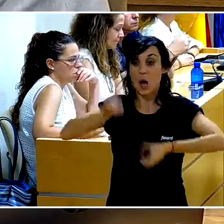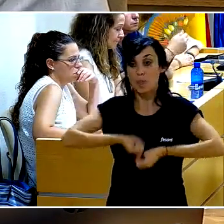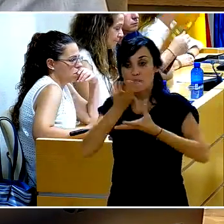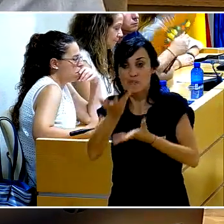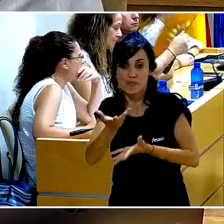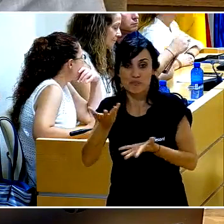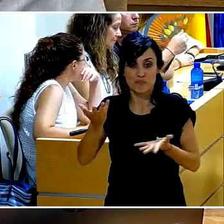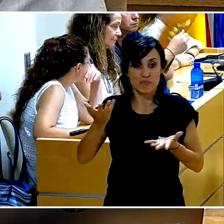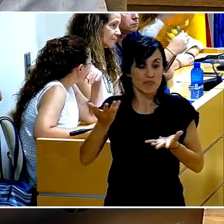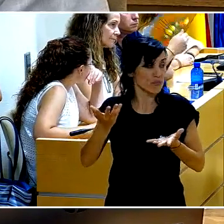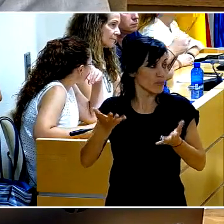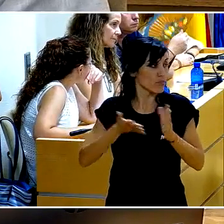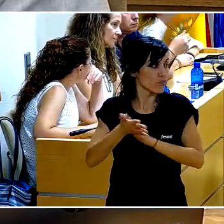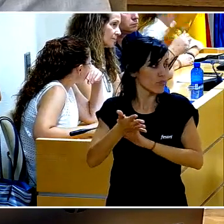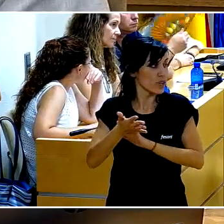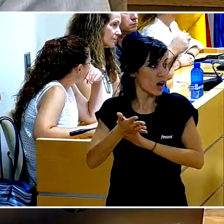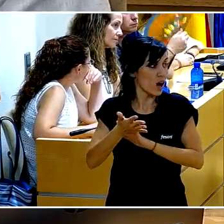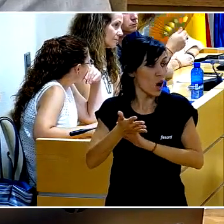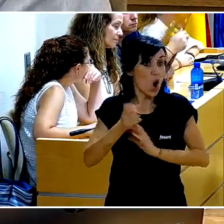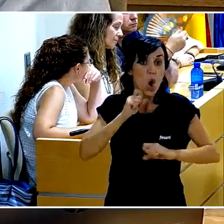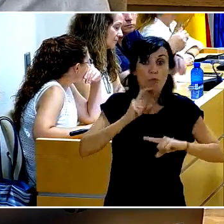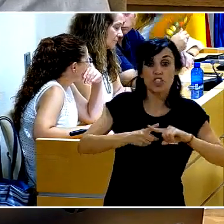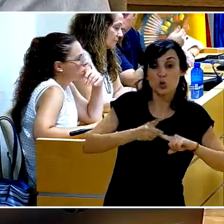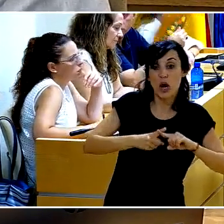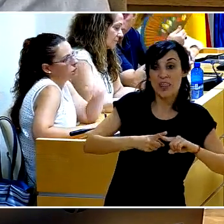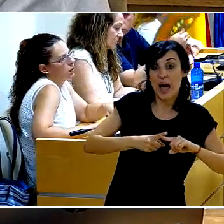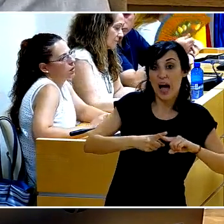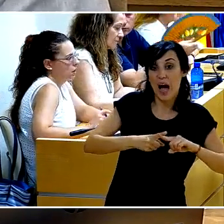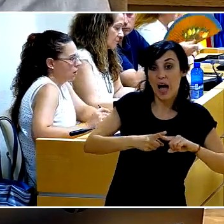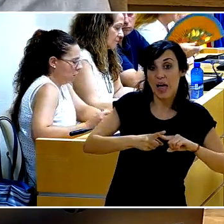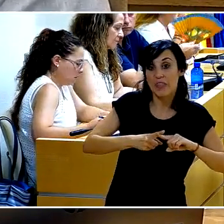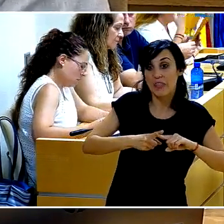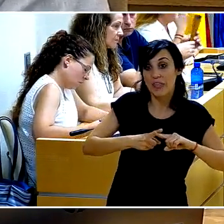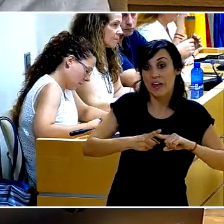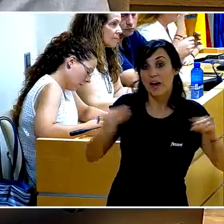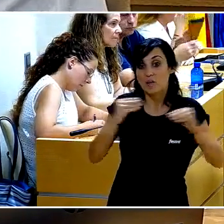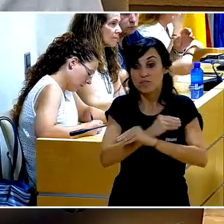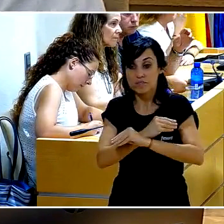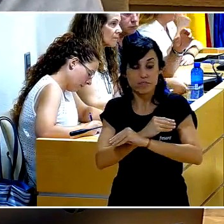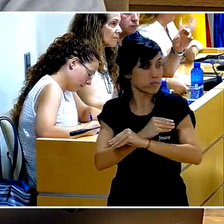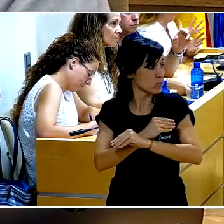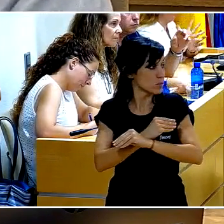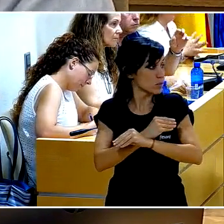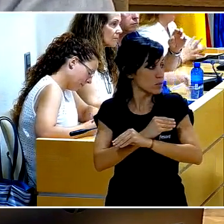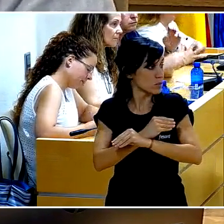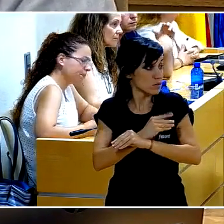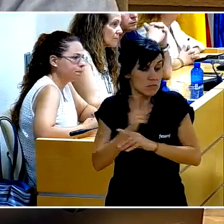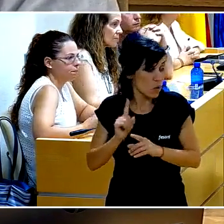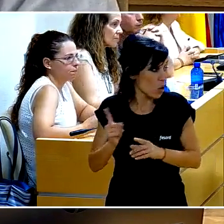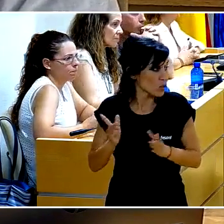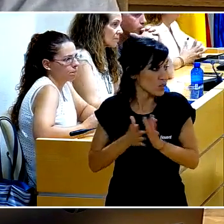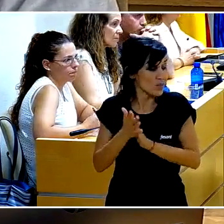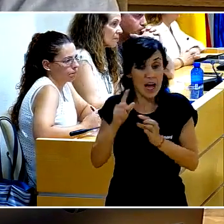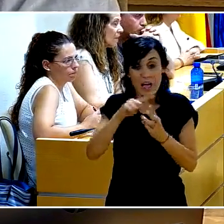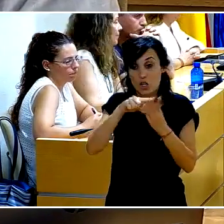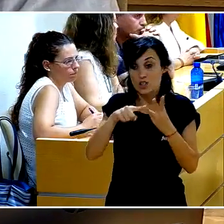como incompatible la homosexualidad en los principios que, no, 1, 2, 3, no,